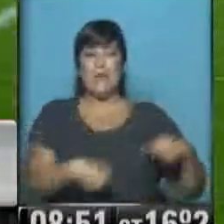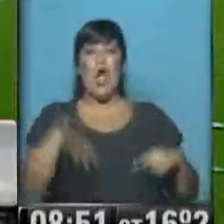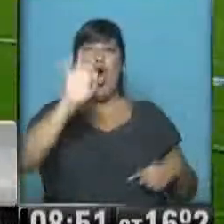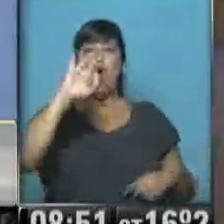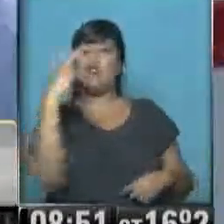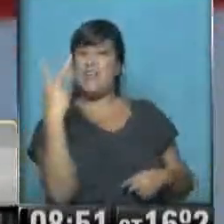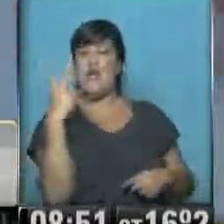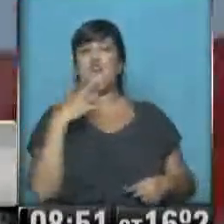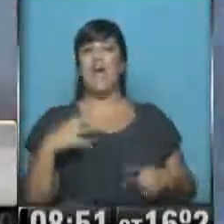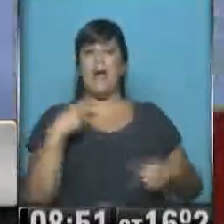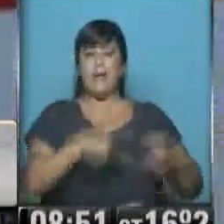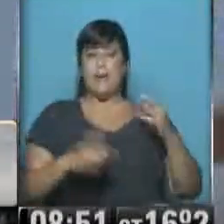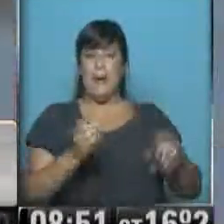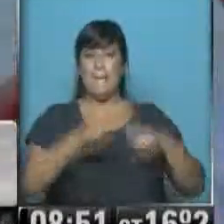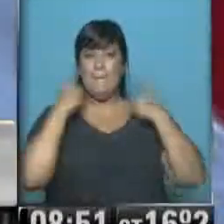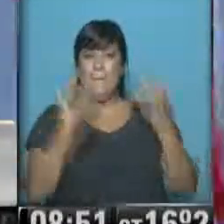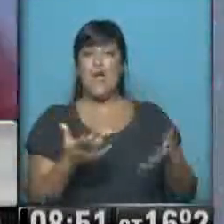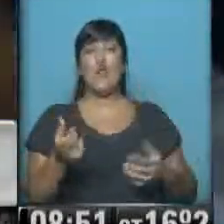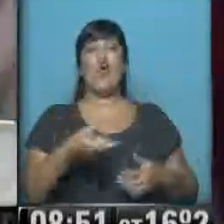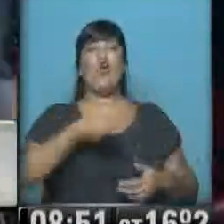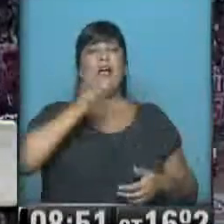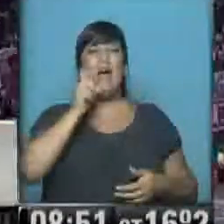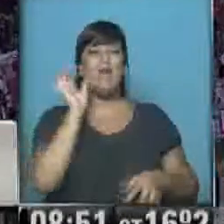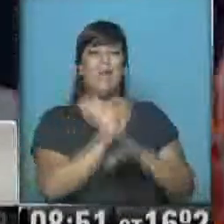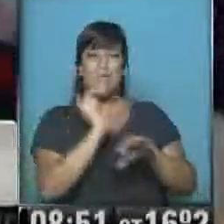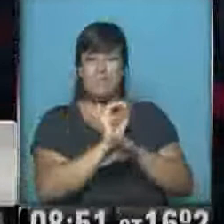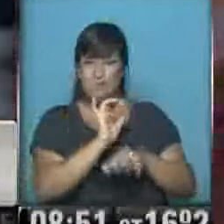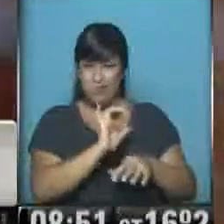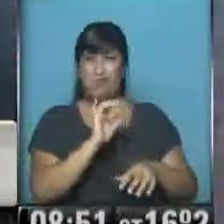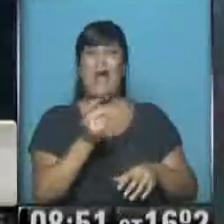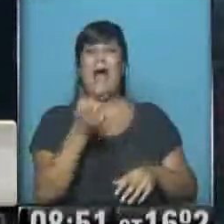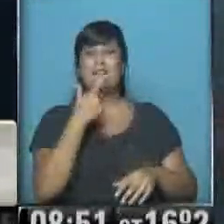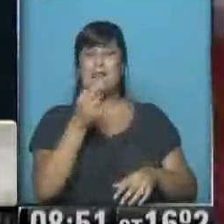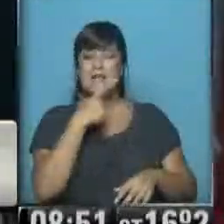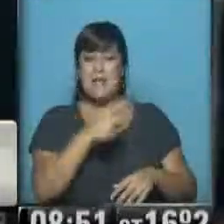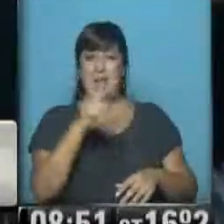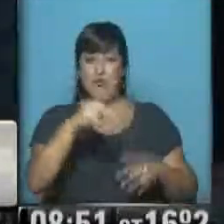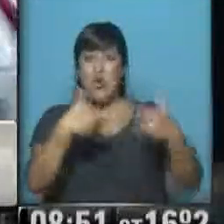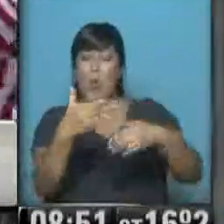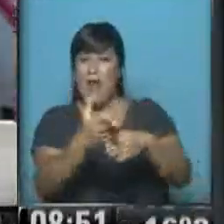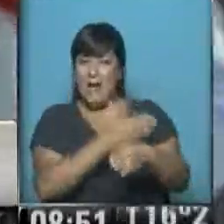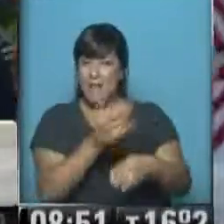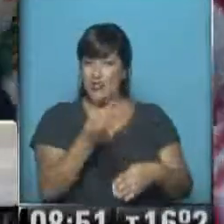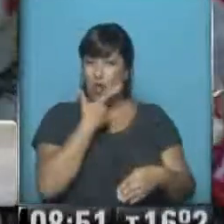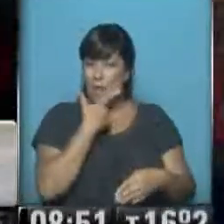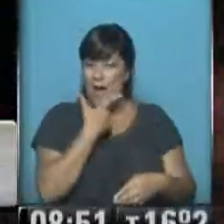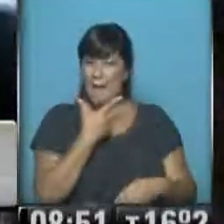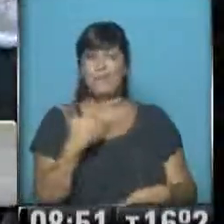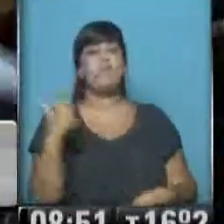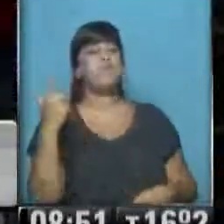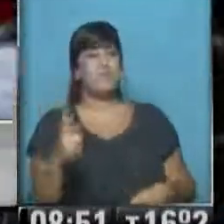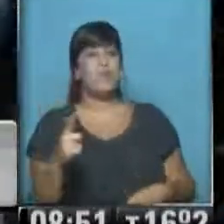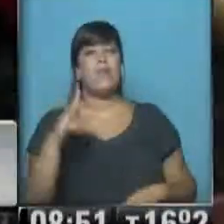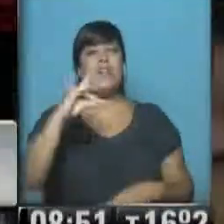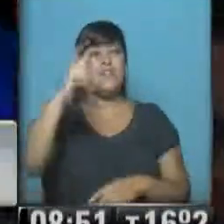en la sangre. Digamos, es un cóctel de cafeína, aspirinas. Bueno, ¿Eso antes de jugar? Y esta droga, el